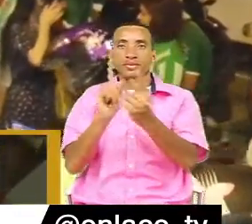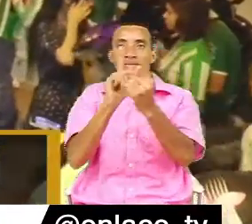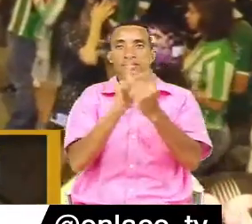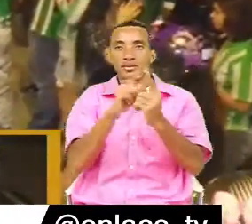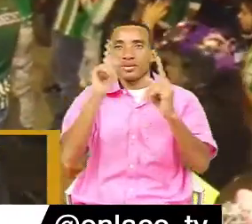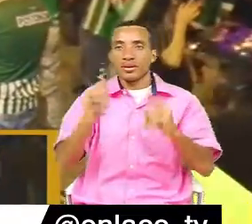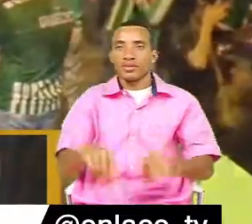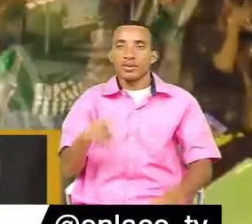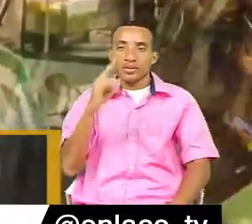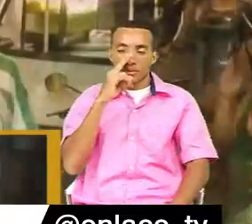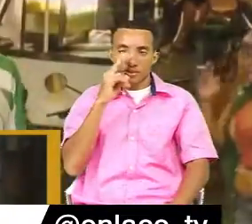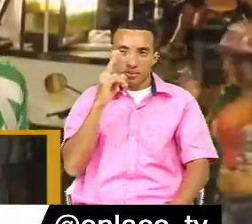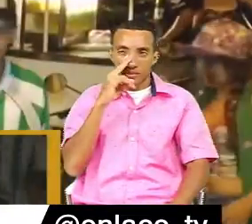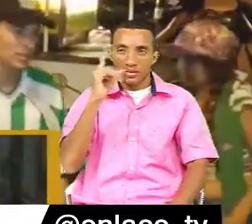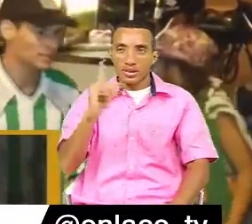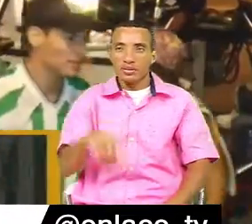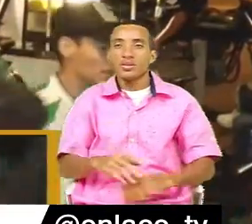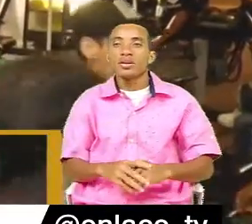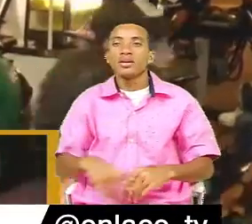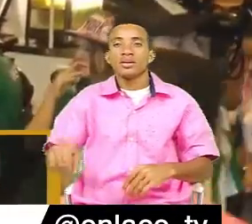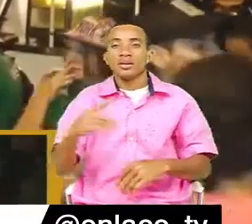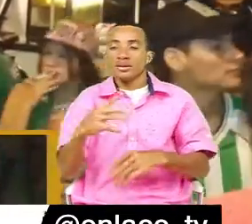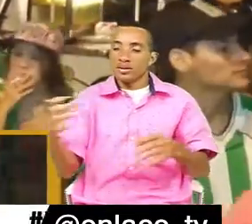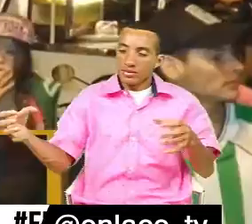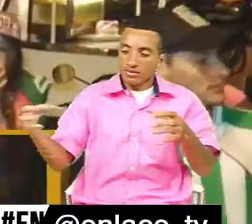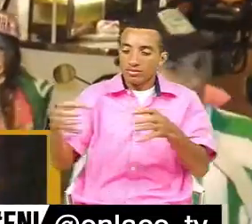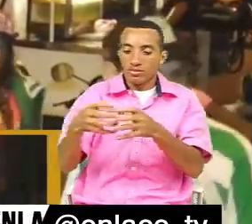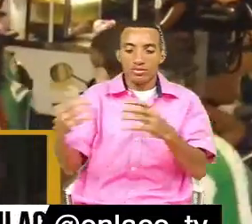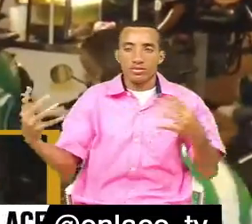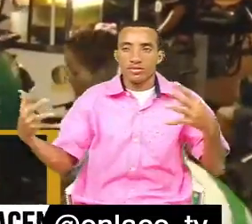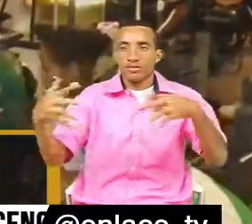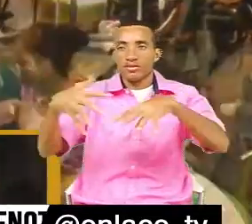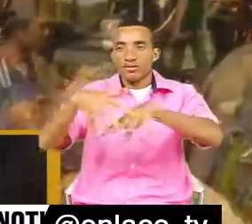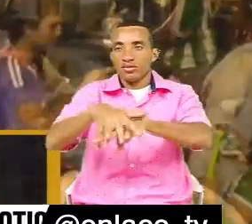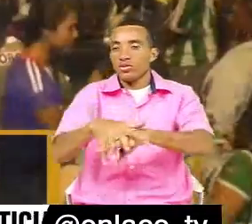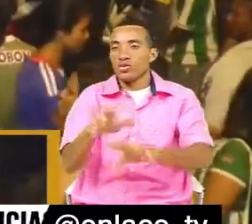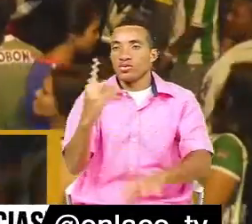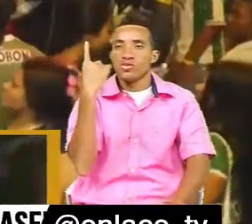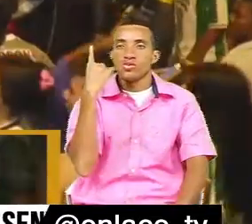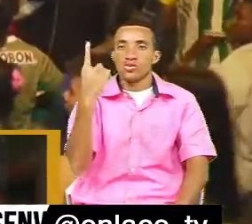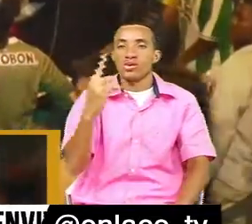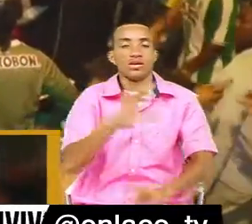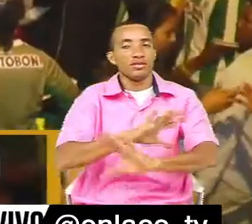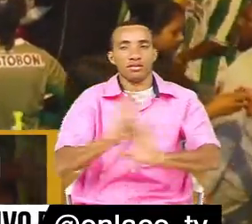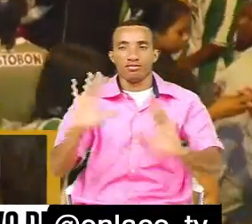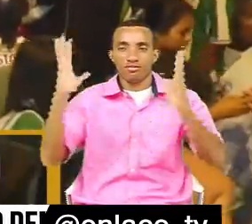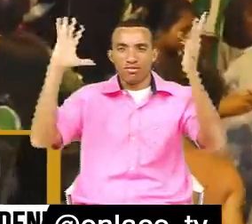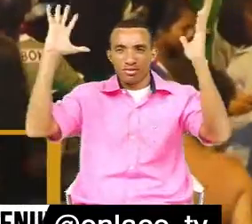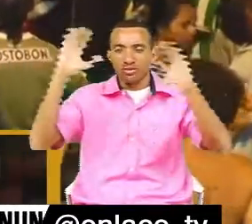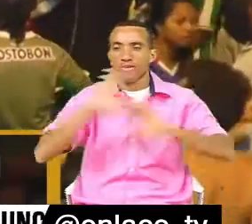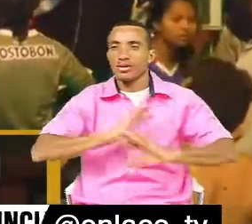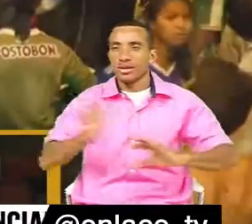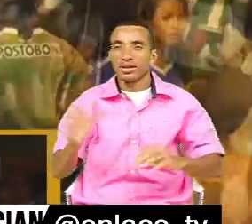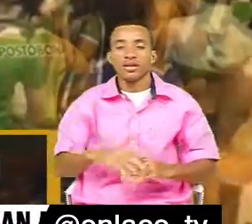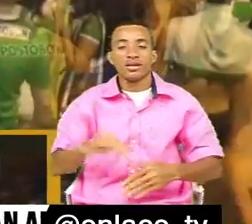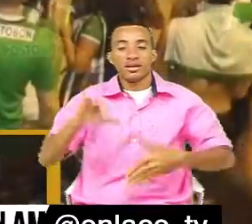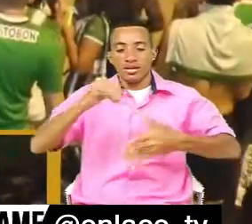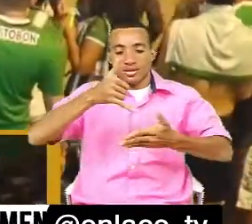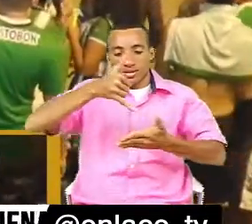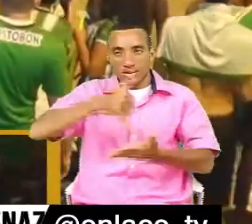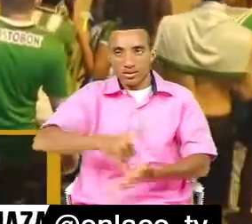hinchas yondocinos, quienes también se unieron en una sola celebración a la gran fiesta de la Copa Libertadores, la cual